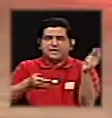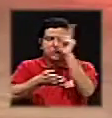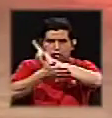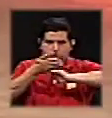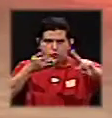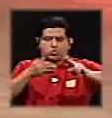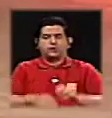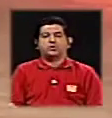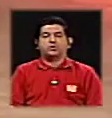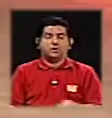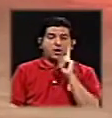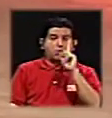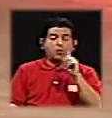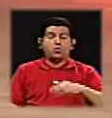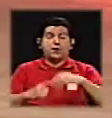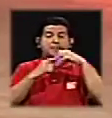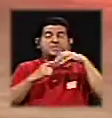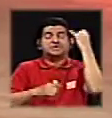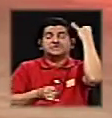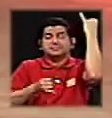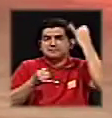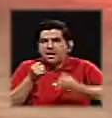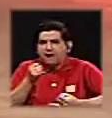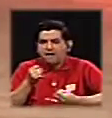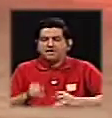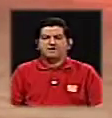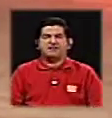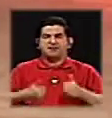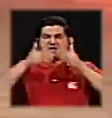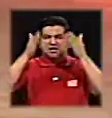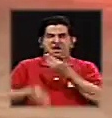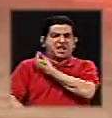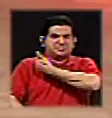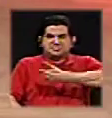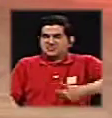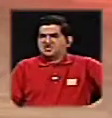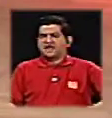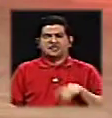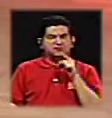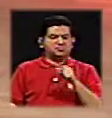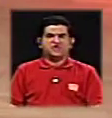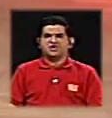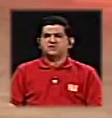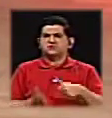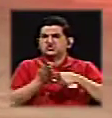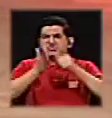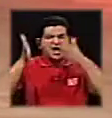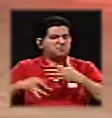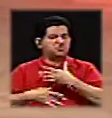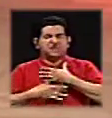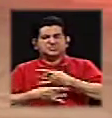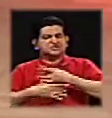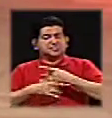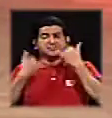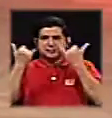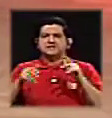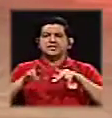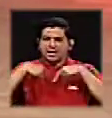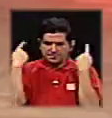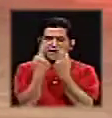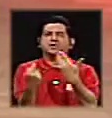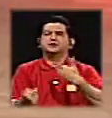Universidad, donde una de las principales conclusiones es que los candidatos presidenciales no están atrayendo a los votantes, a pesar de que ya los partidos